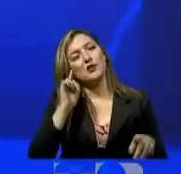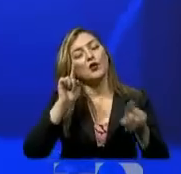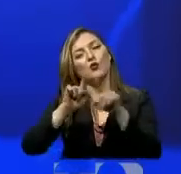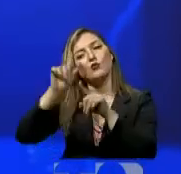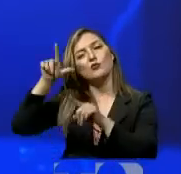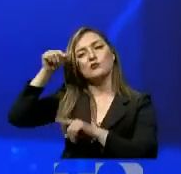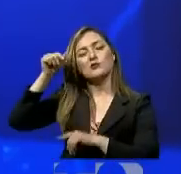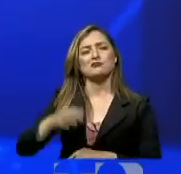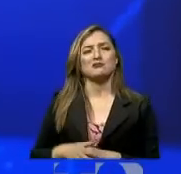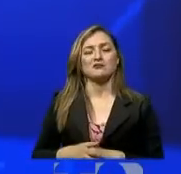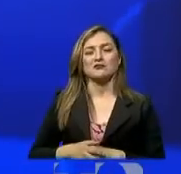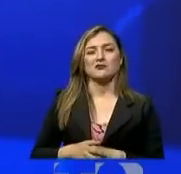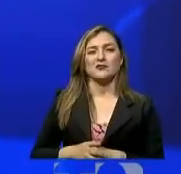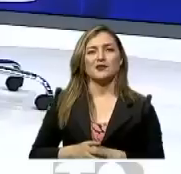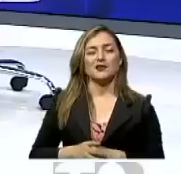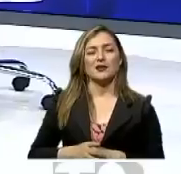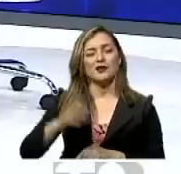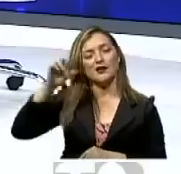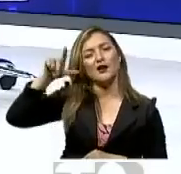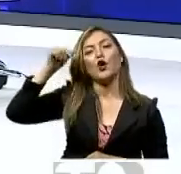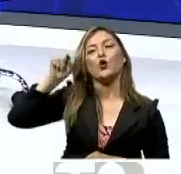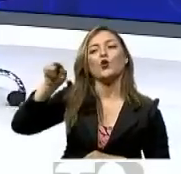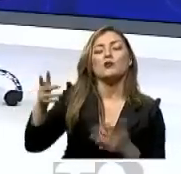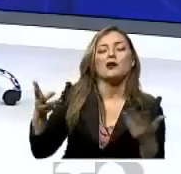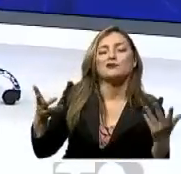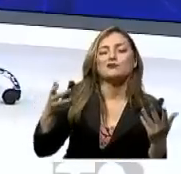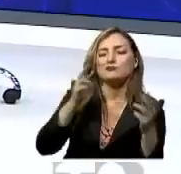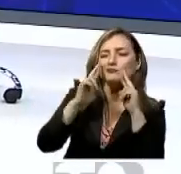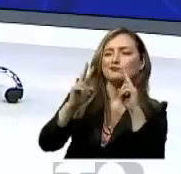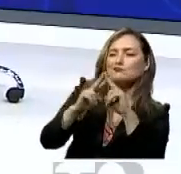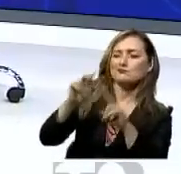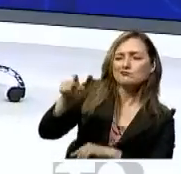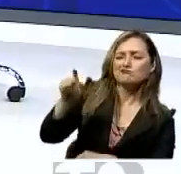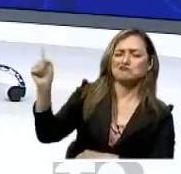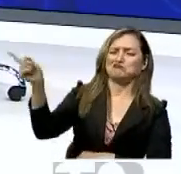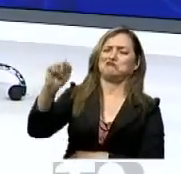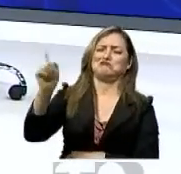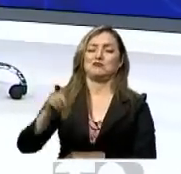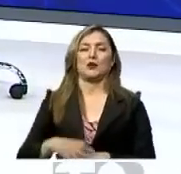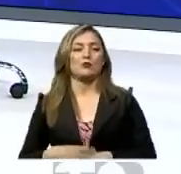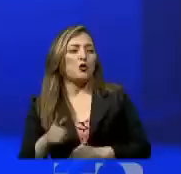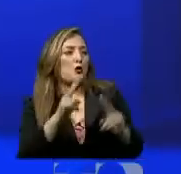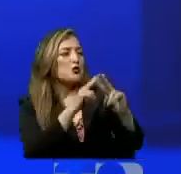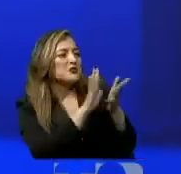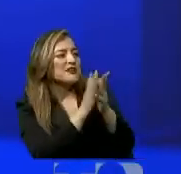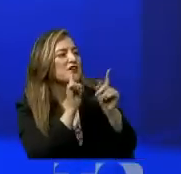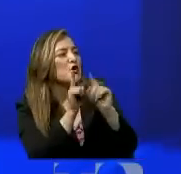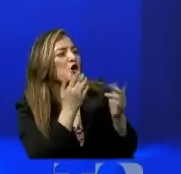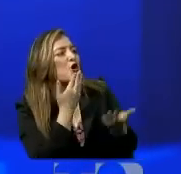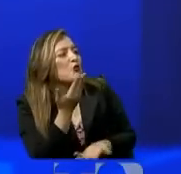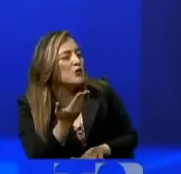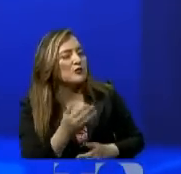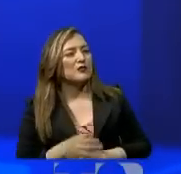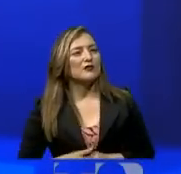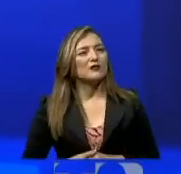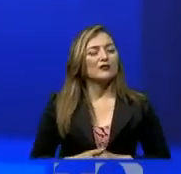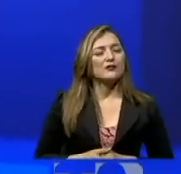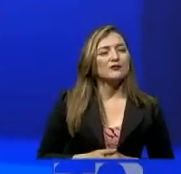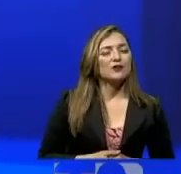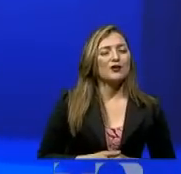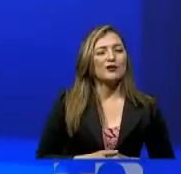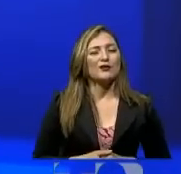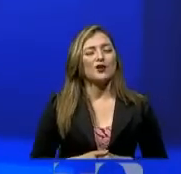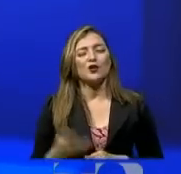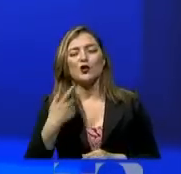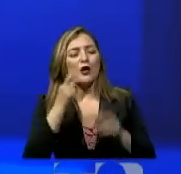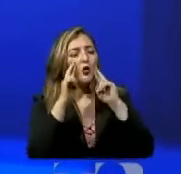de otro poder del Estado, porque ya constitucionalmente... Pero si no lo reconoce, ¿cómo dialoga? Pero yo creo que el diálogo es imperativo, es el único camino que existe en el país. Hay